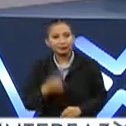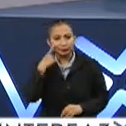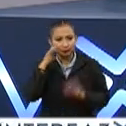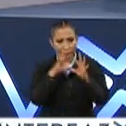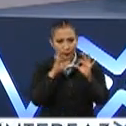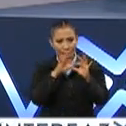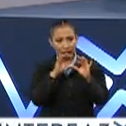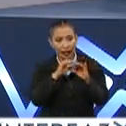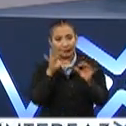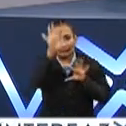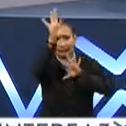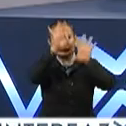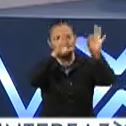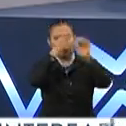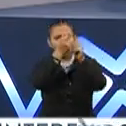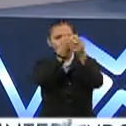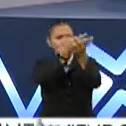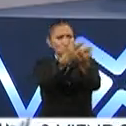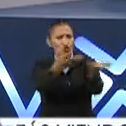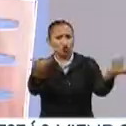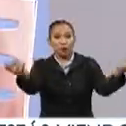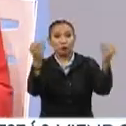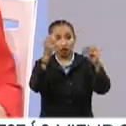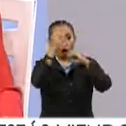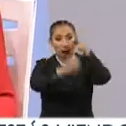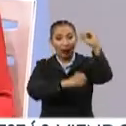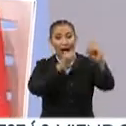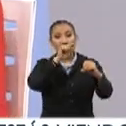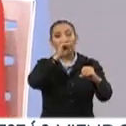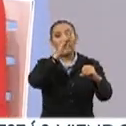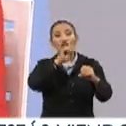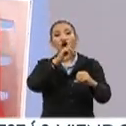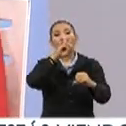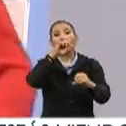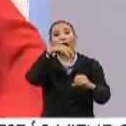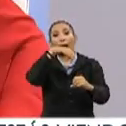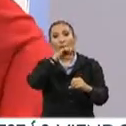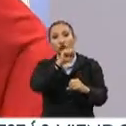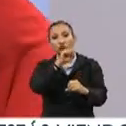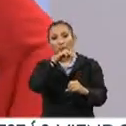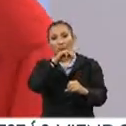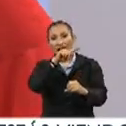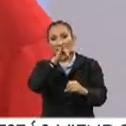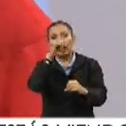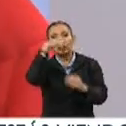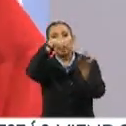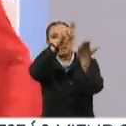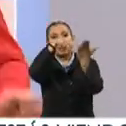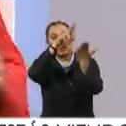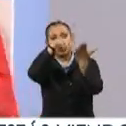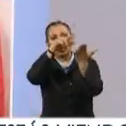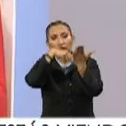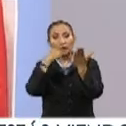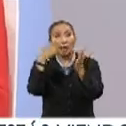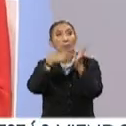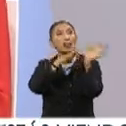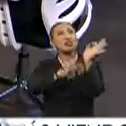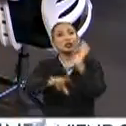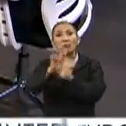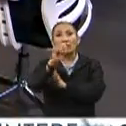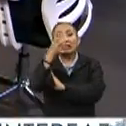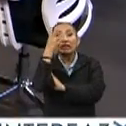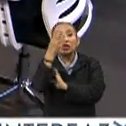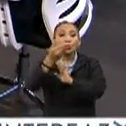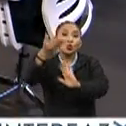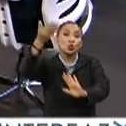les comentaba que la selección es bastante amplia. Estamos viendo una obra de Alfredo Ramos Martínez. Es una pintura trabajada hacia